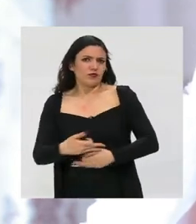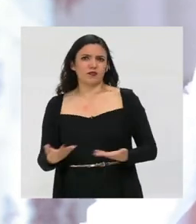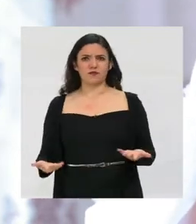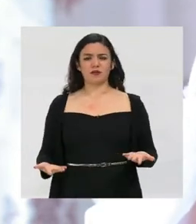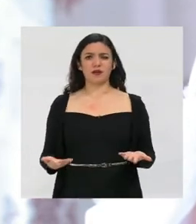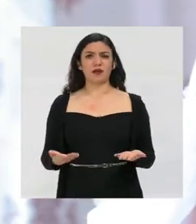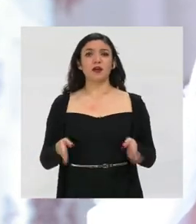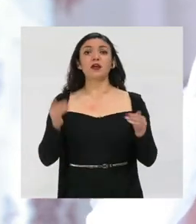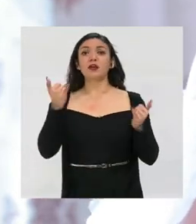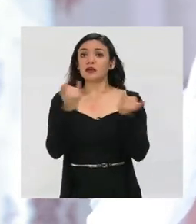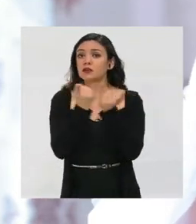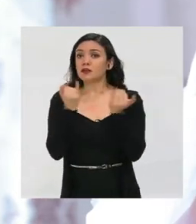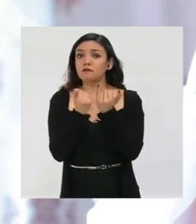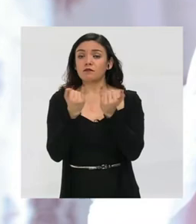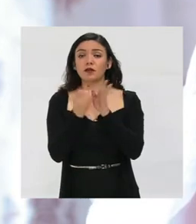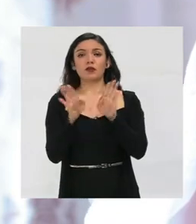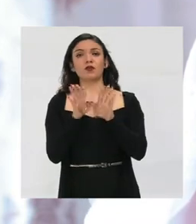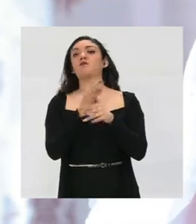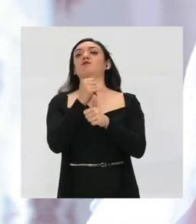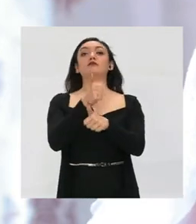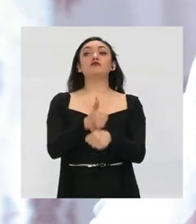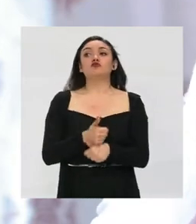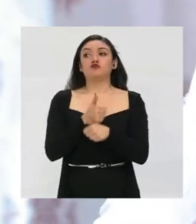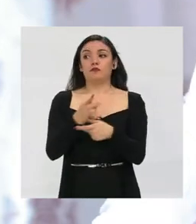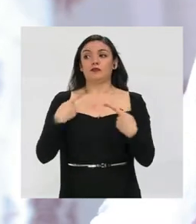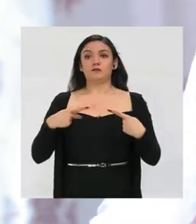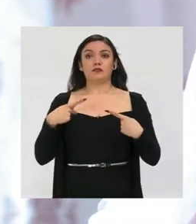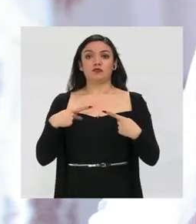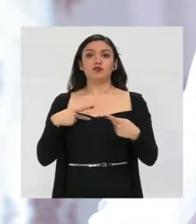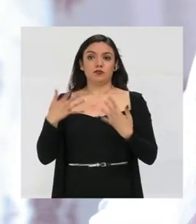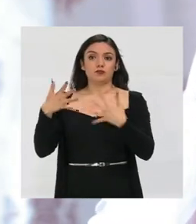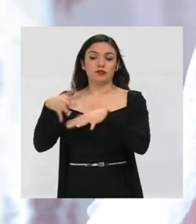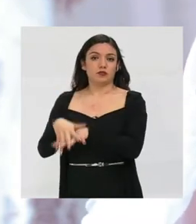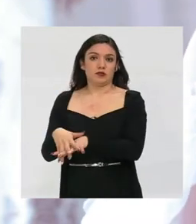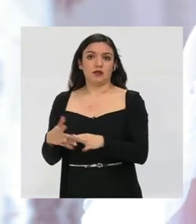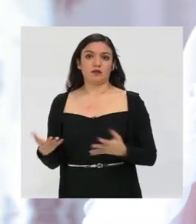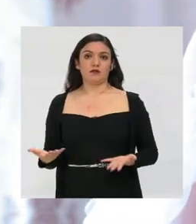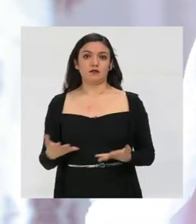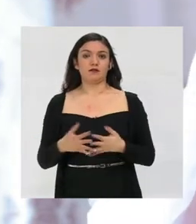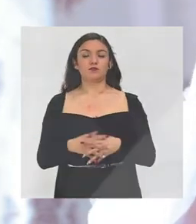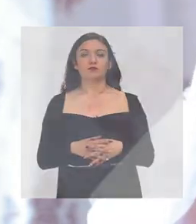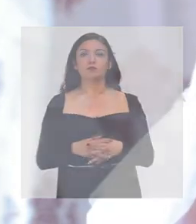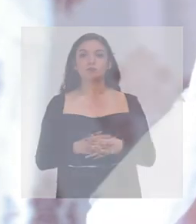los familiares y también cómo sufren los internos.